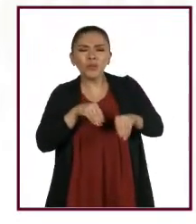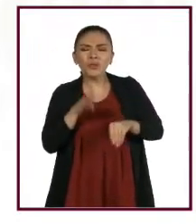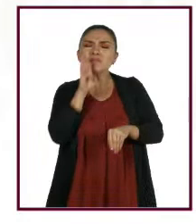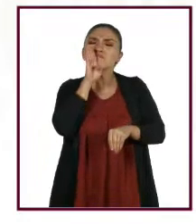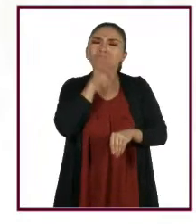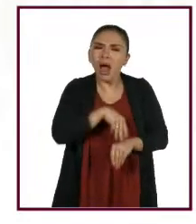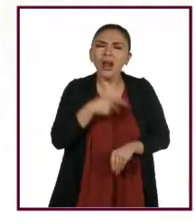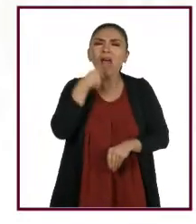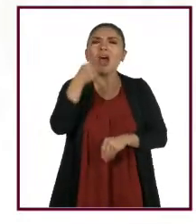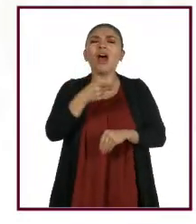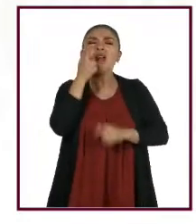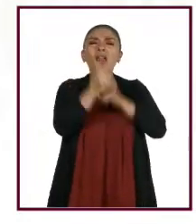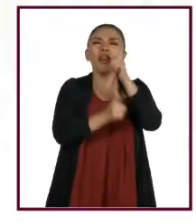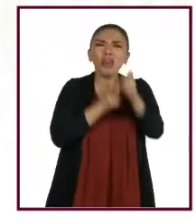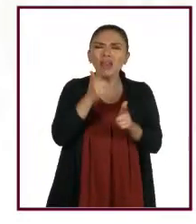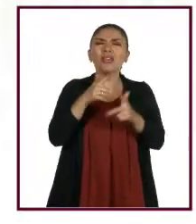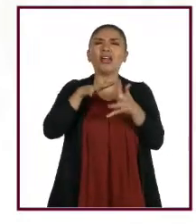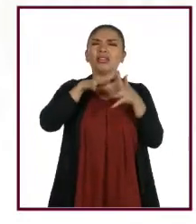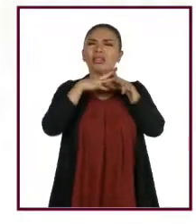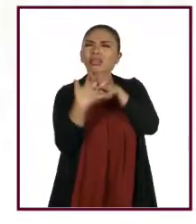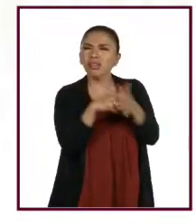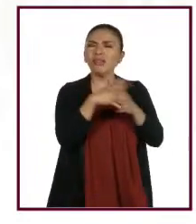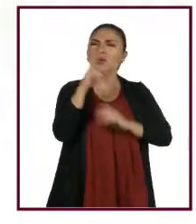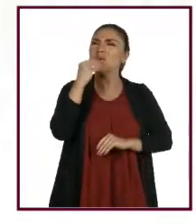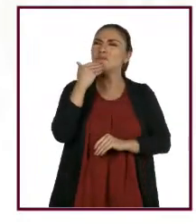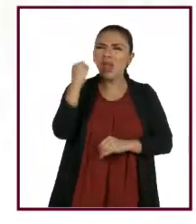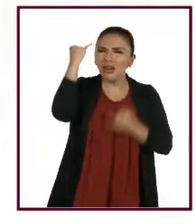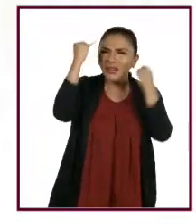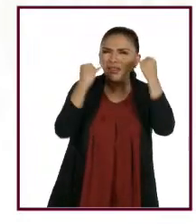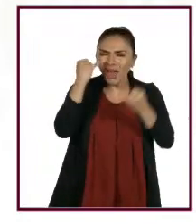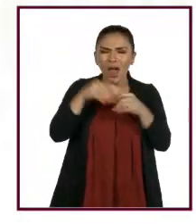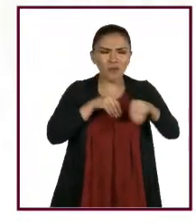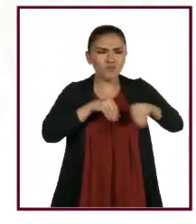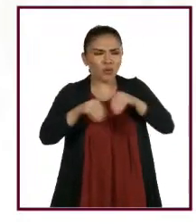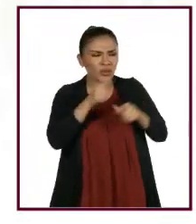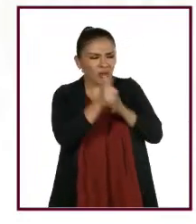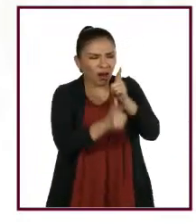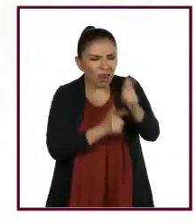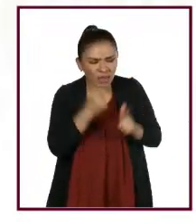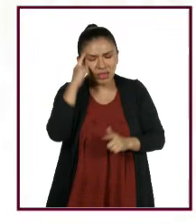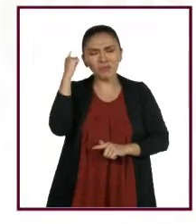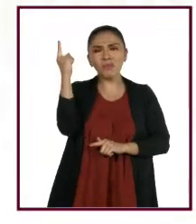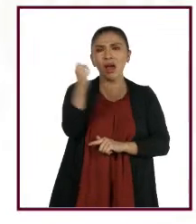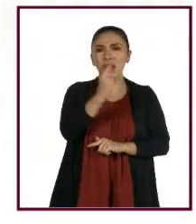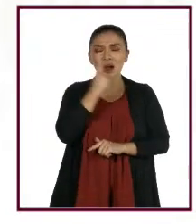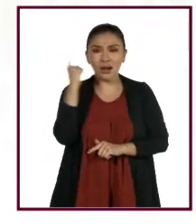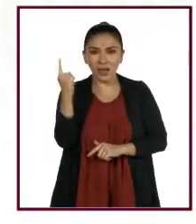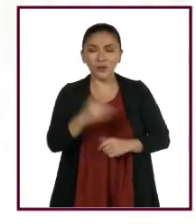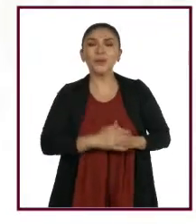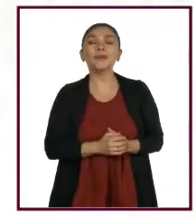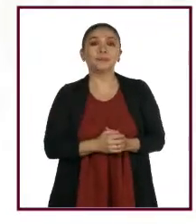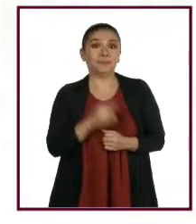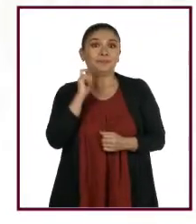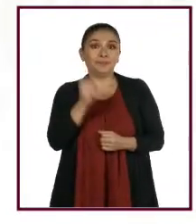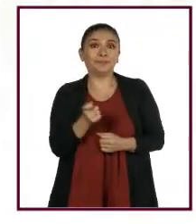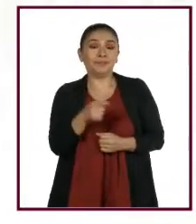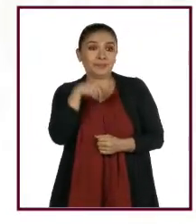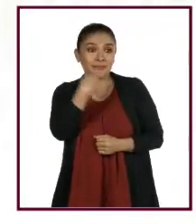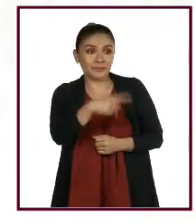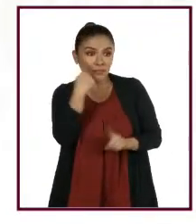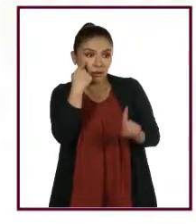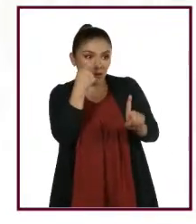coordinados, lenguaje lento, entrecortado, incoherente, lentitud de movimientos y mareo. Es decir, que ya